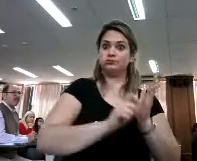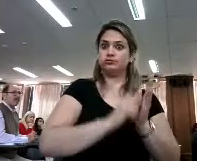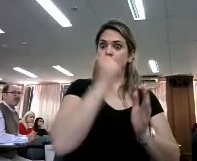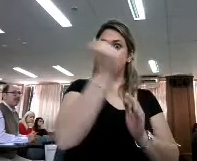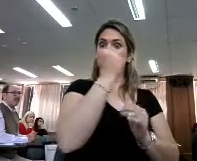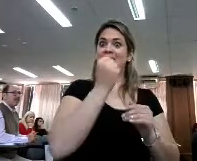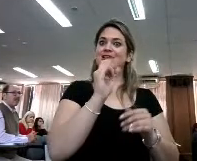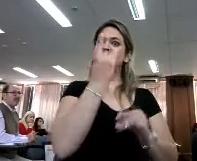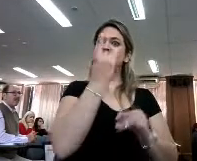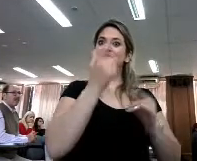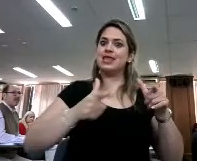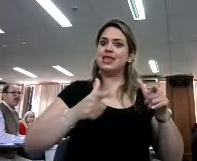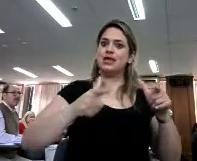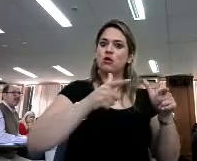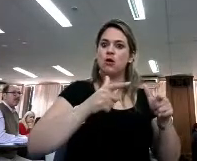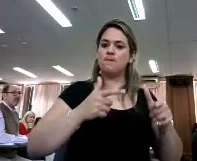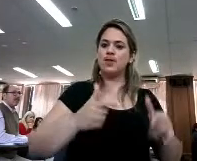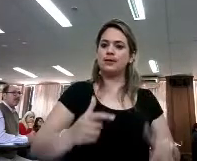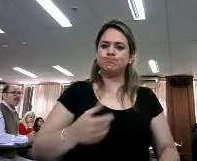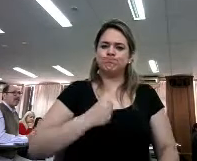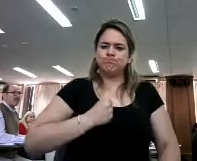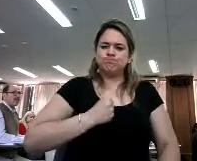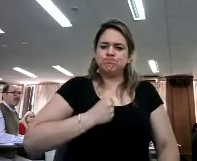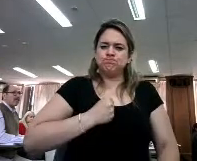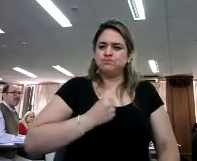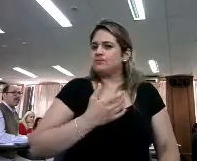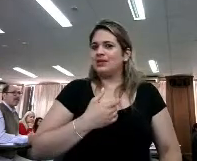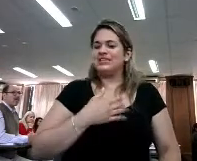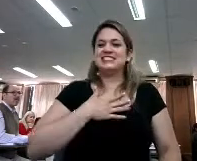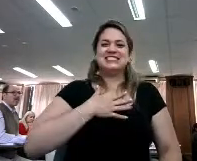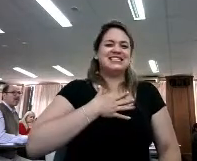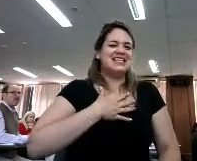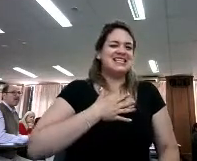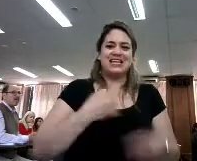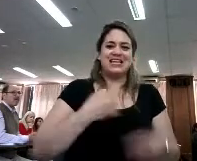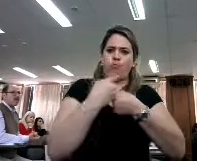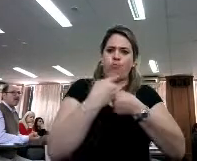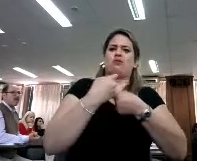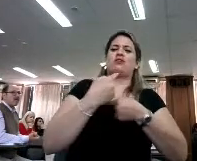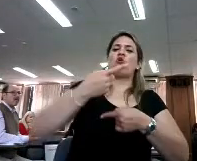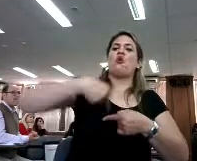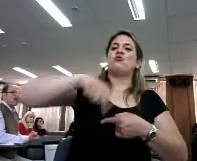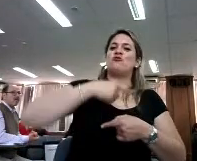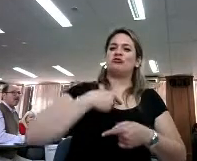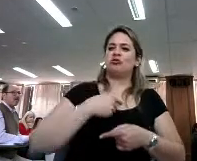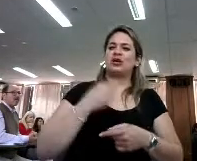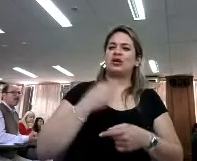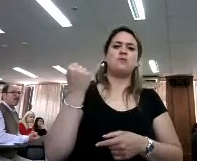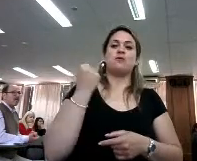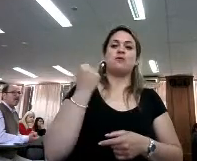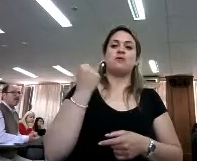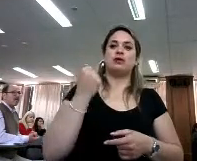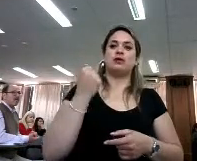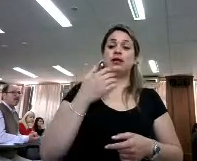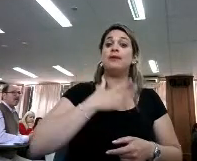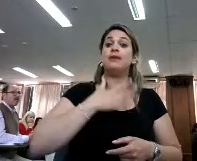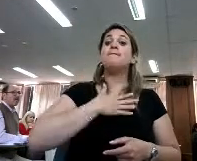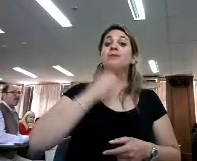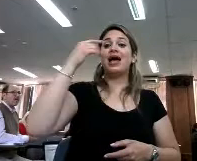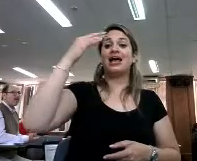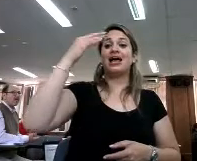universidad en Colombia y dice, pues no, es que violaron lo más sagrado que nosotros tenemos y es mi propiedad